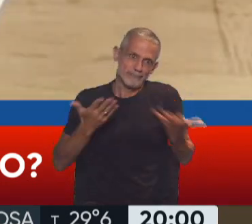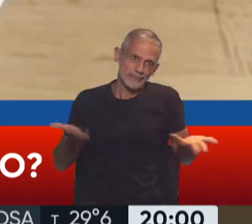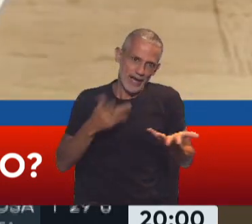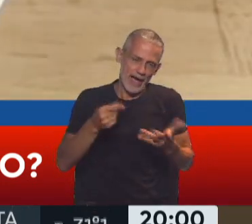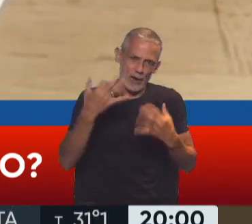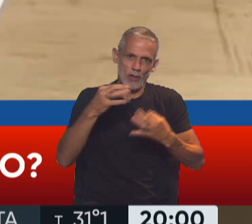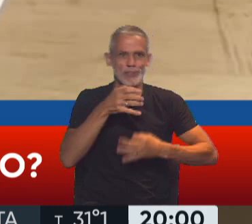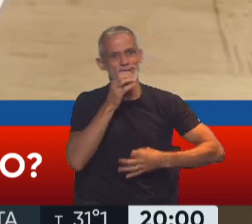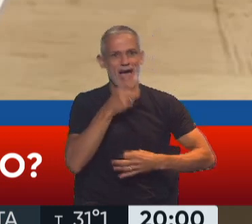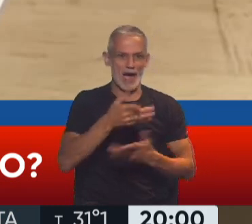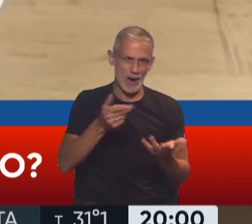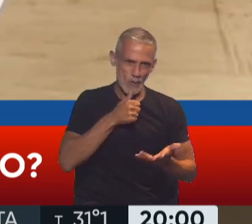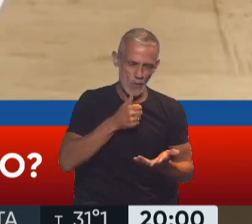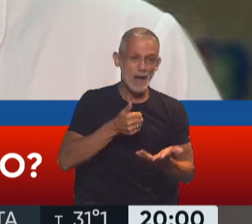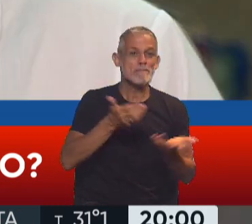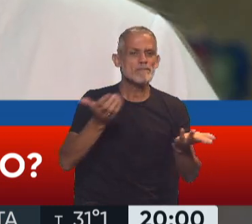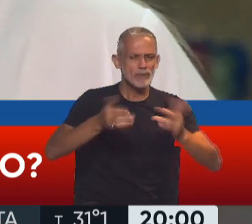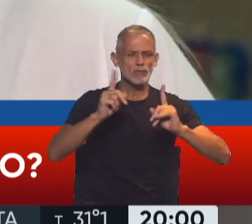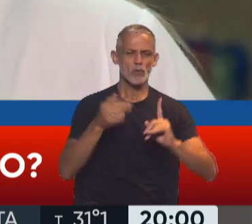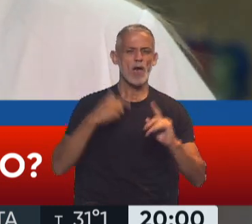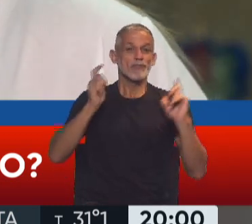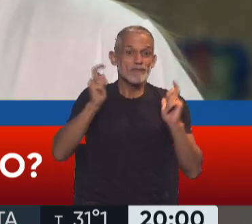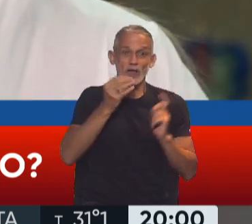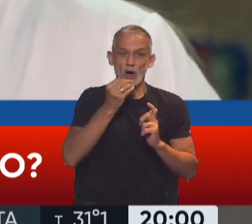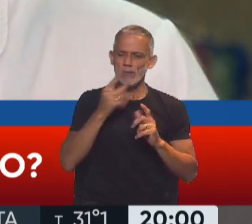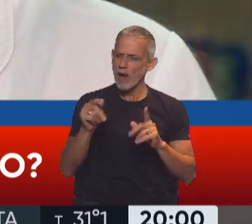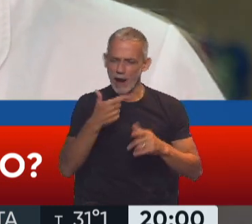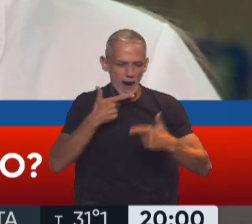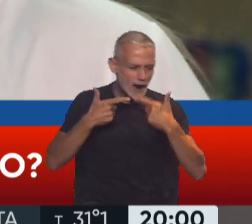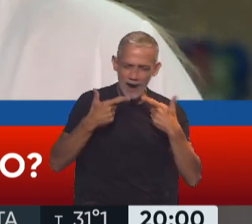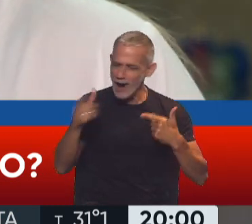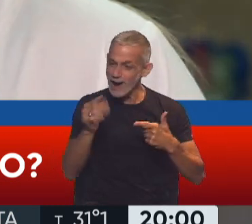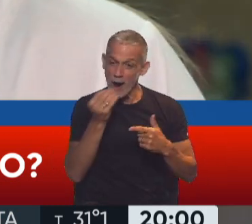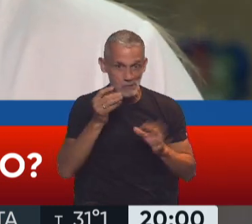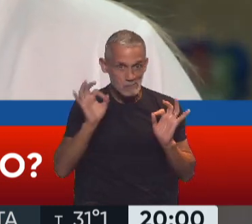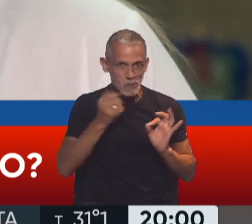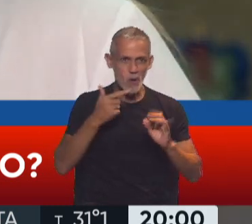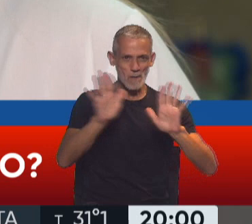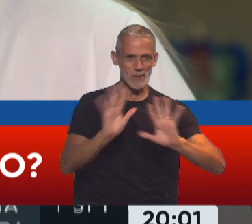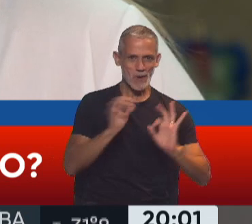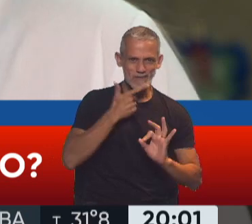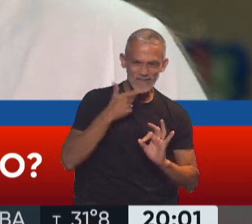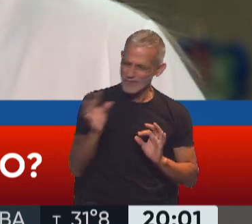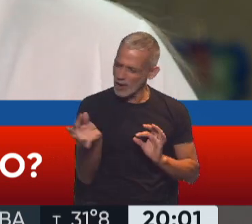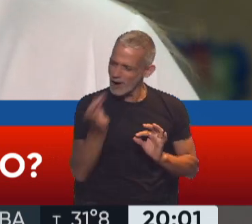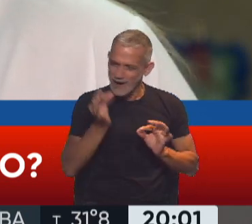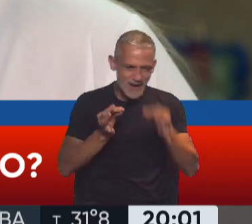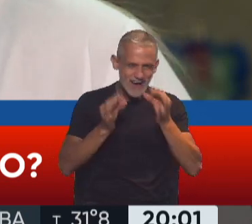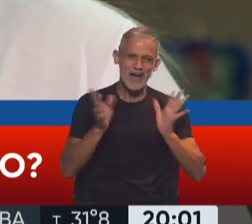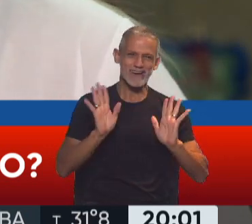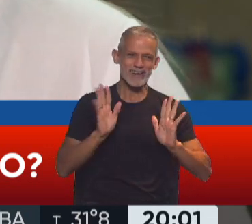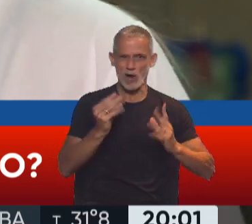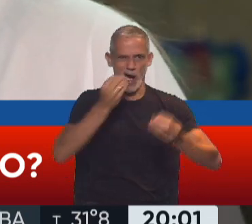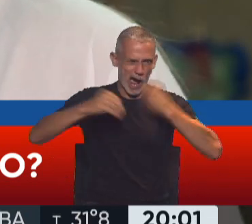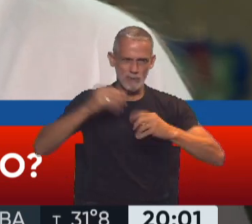ahora y así tratar de disfrutar la comida, comer la comida rica que hayamos preparado, pero con medida,